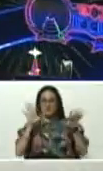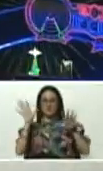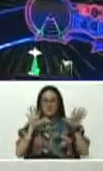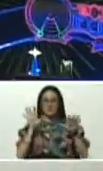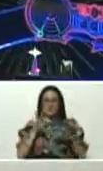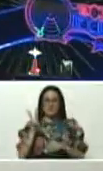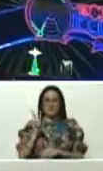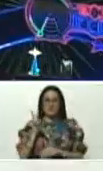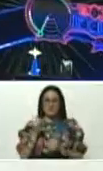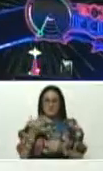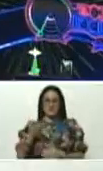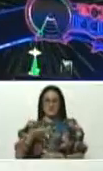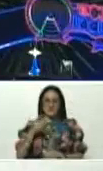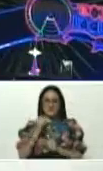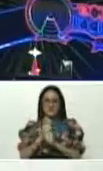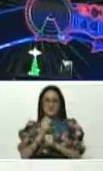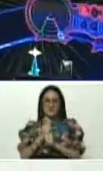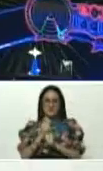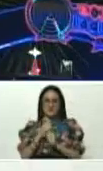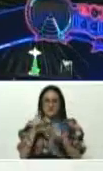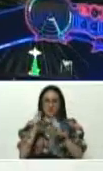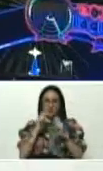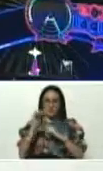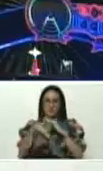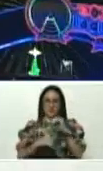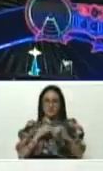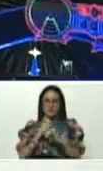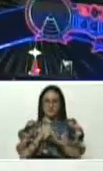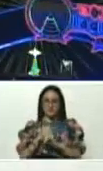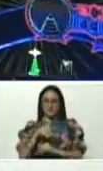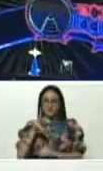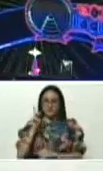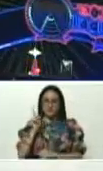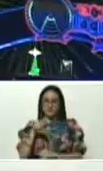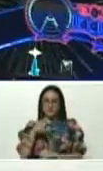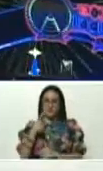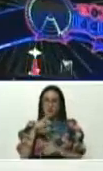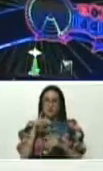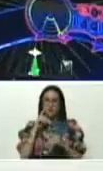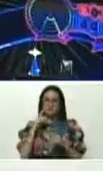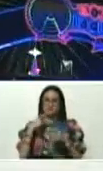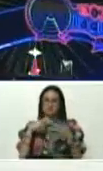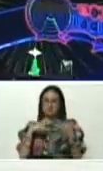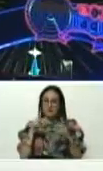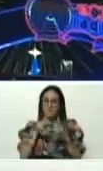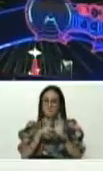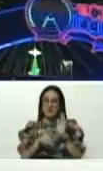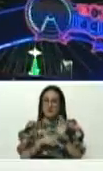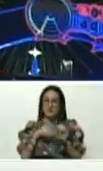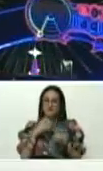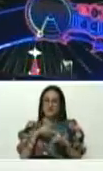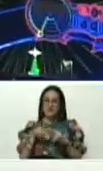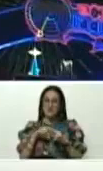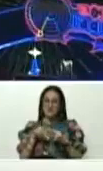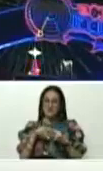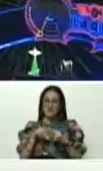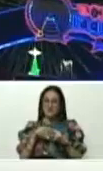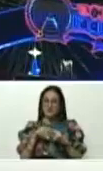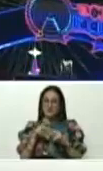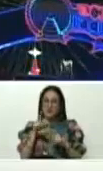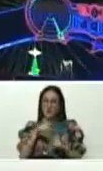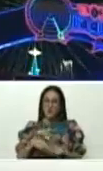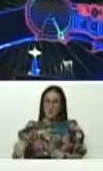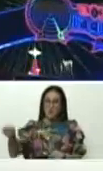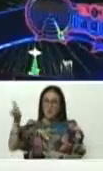Venezuela, a esta importante obra del turismo internacional. Además tiene otros atractivos, parques infantiles para los niños,